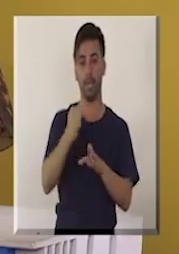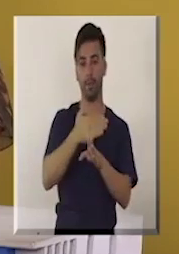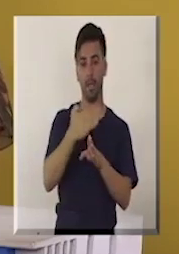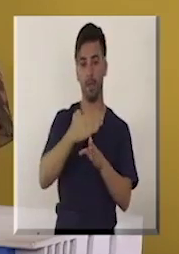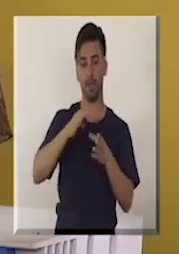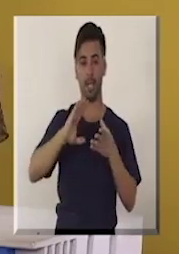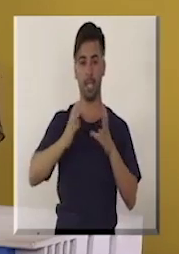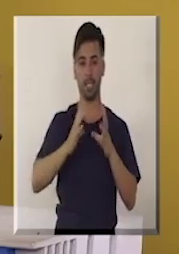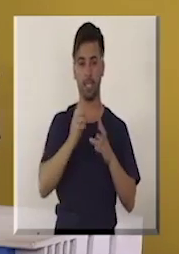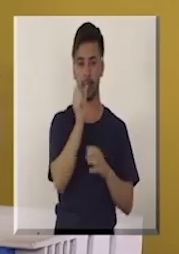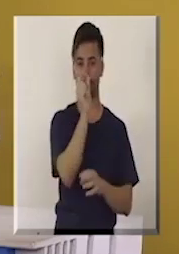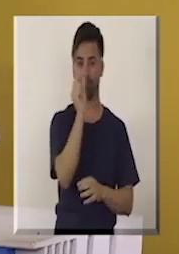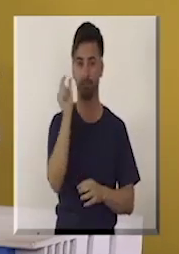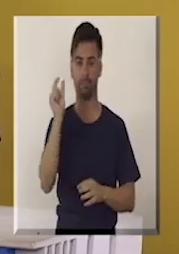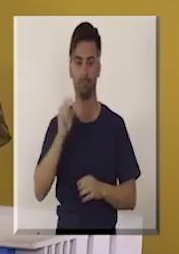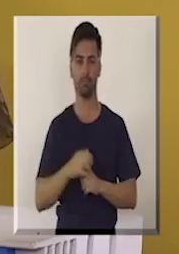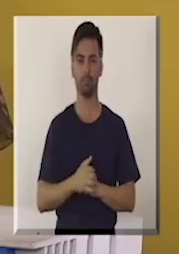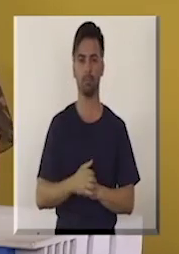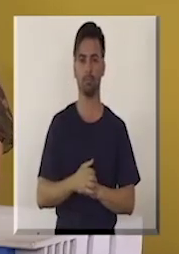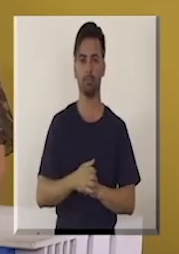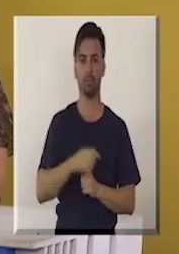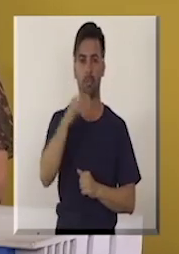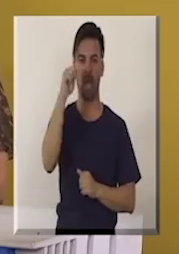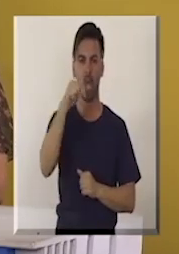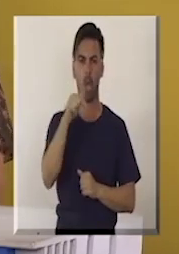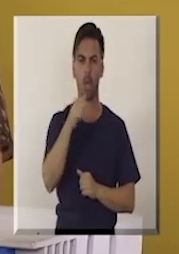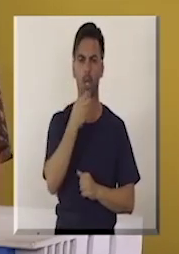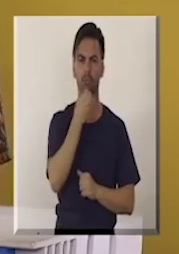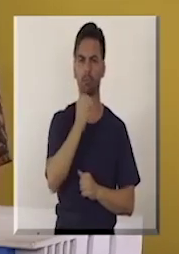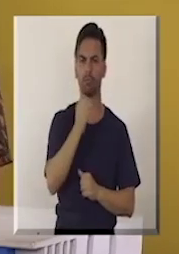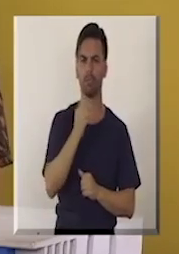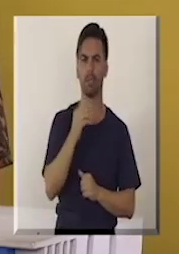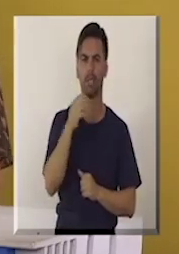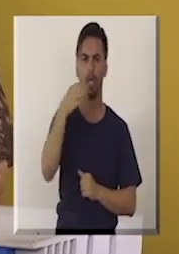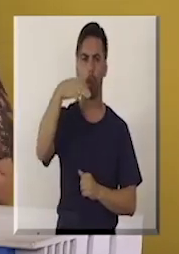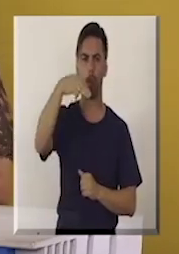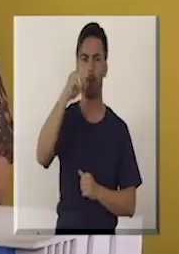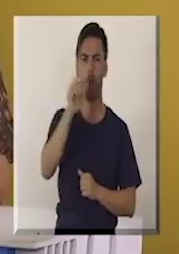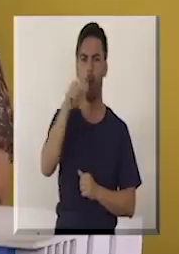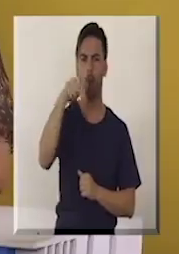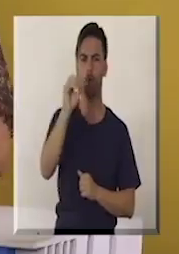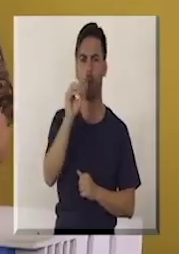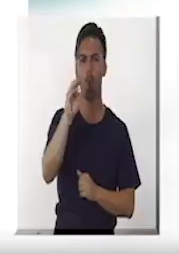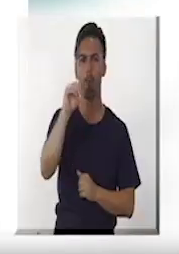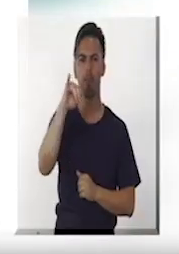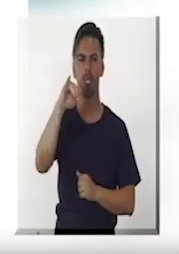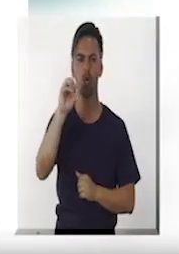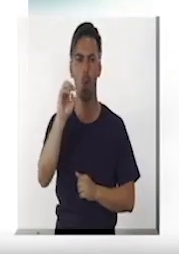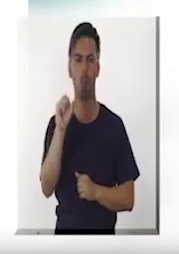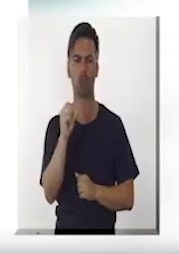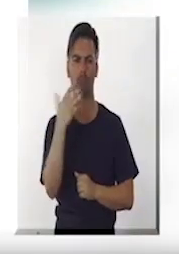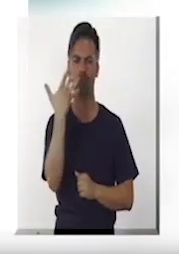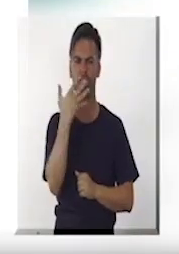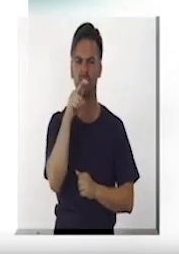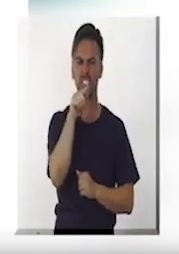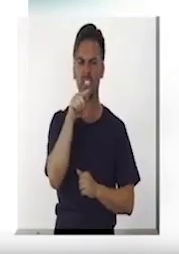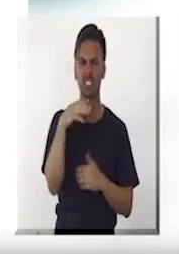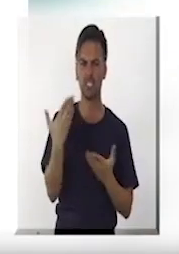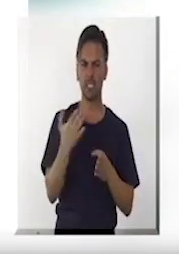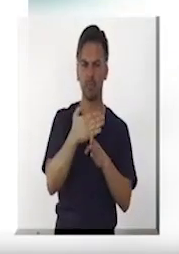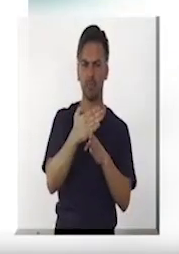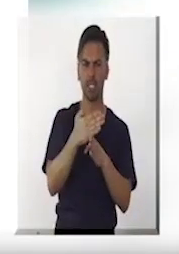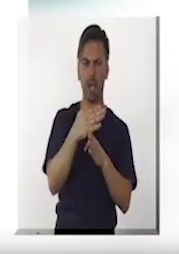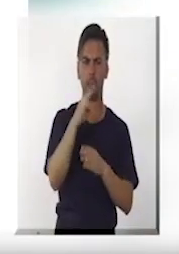formas. Estamos en presencia ahora de monomios. Comencemos a hablar de esto. ¿Quiénes son los monomios? Pues tienes